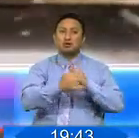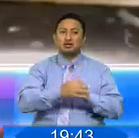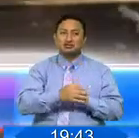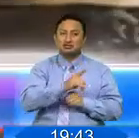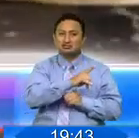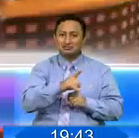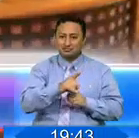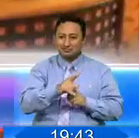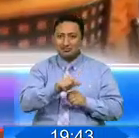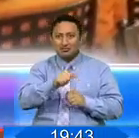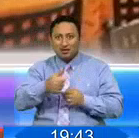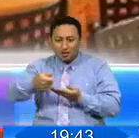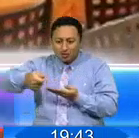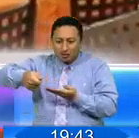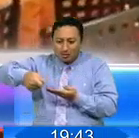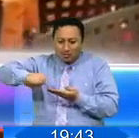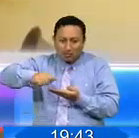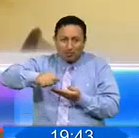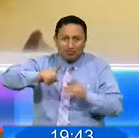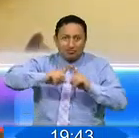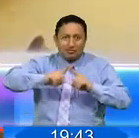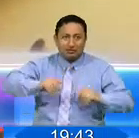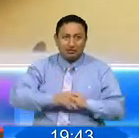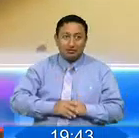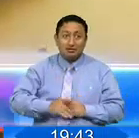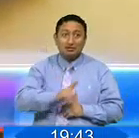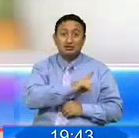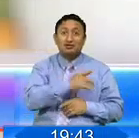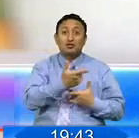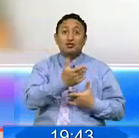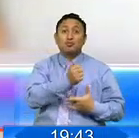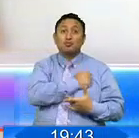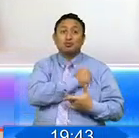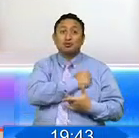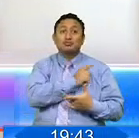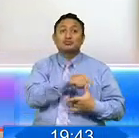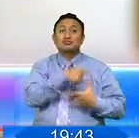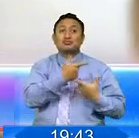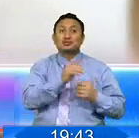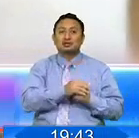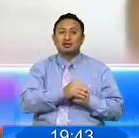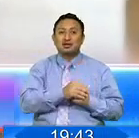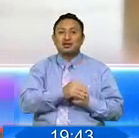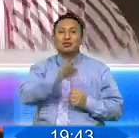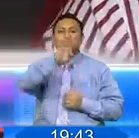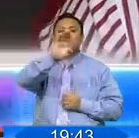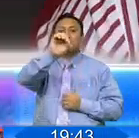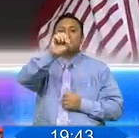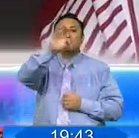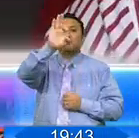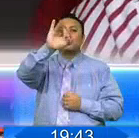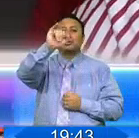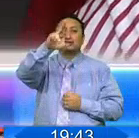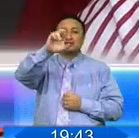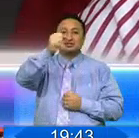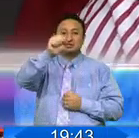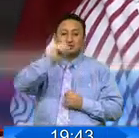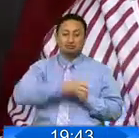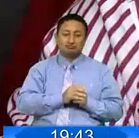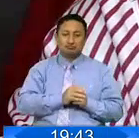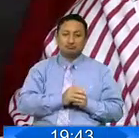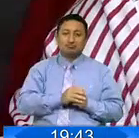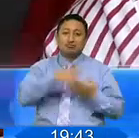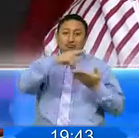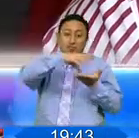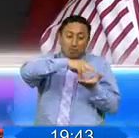otras masas. A esto hay que sumarle una auténtica de Quito, conocida como la bonitísima. Las bonitísimas son harina de maíz